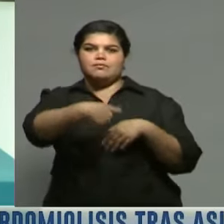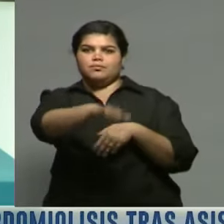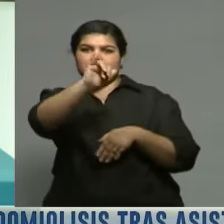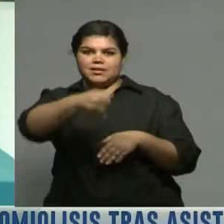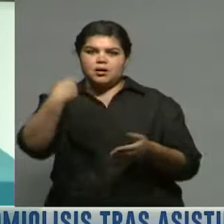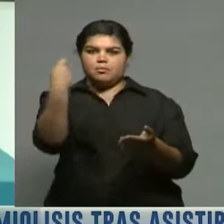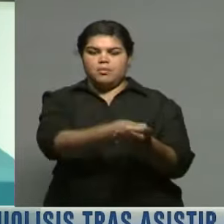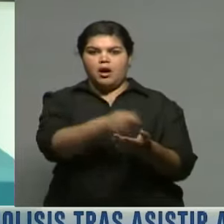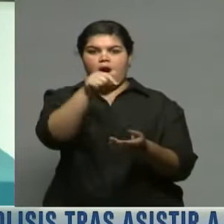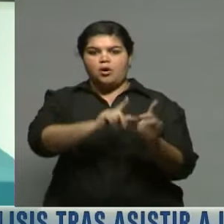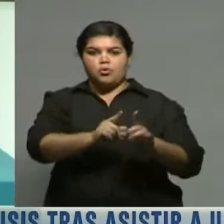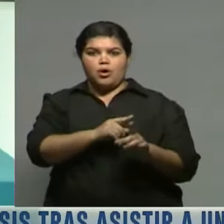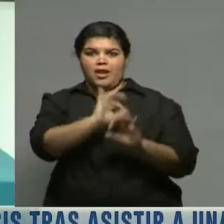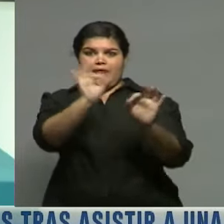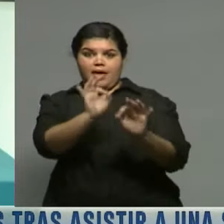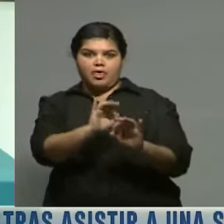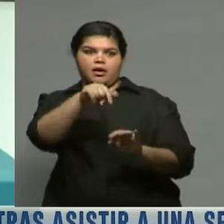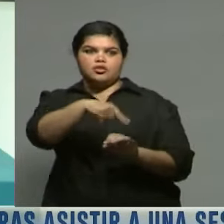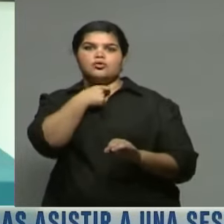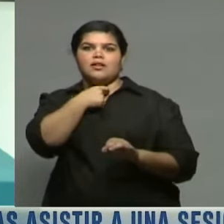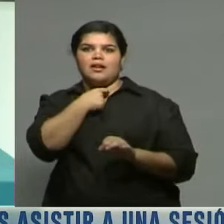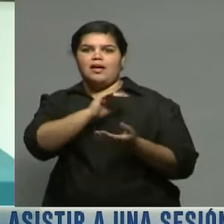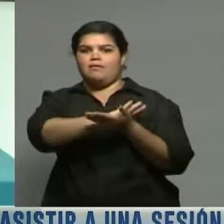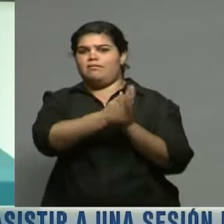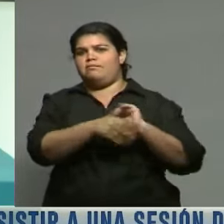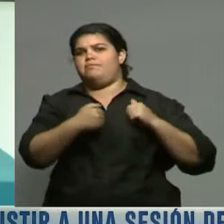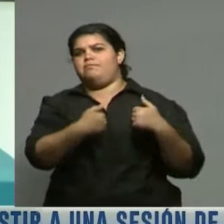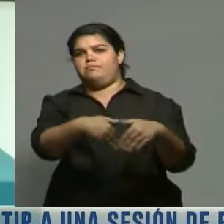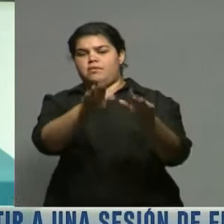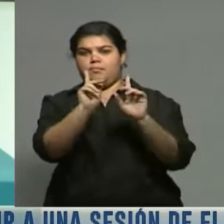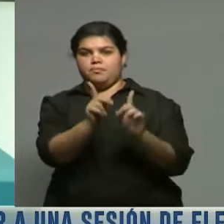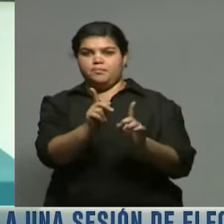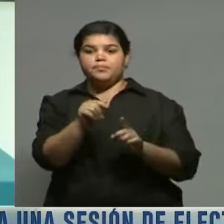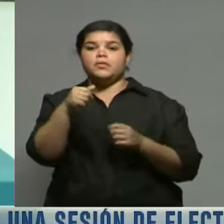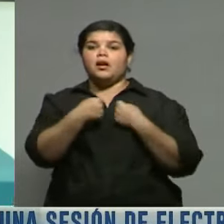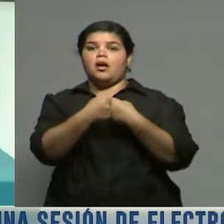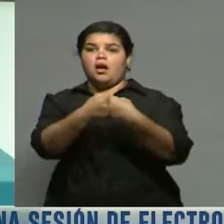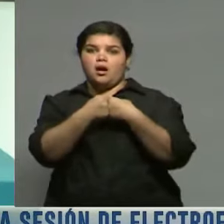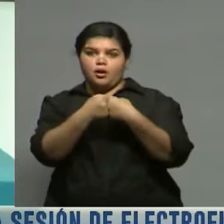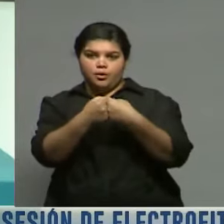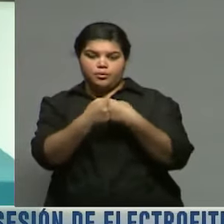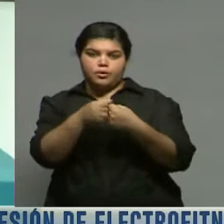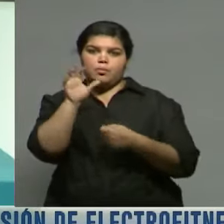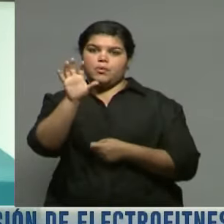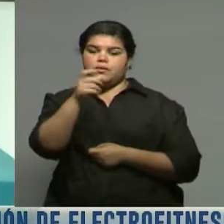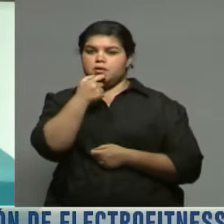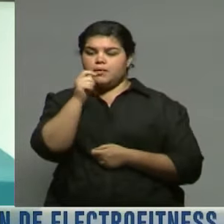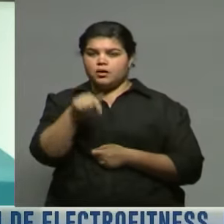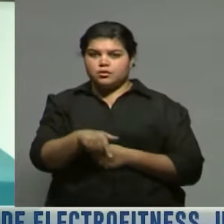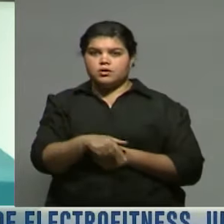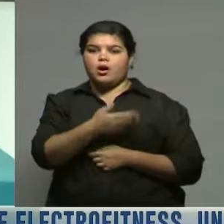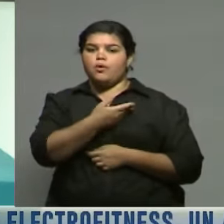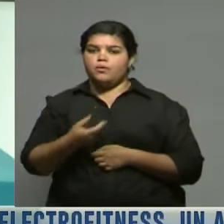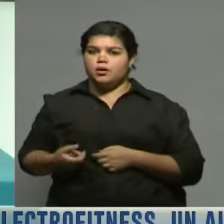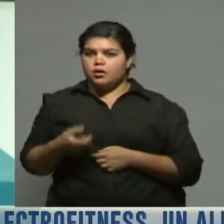ningún tipo de tributo va a reclamar para seguir no pagando. Por eso las negociaciones que debe llevar adelante la provincia de Mendoza, el gobierno